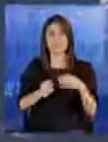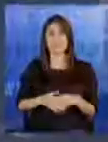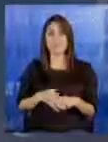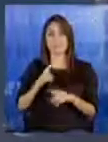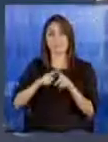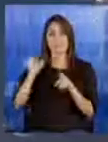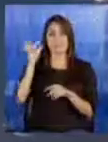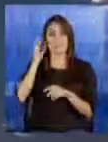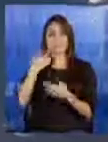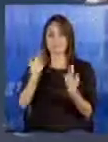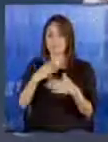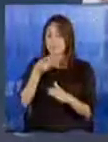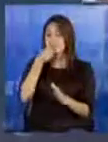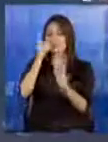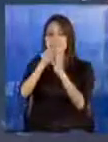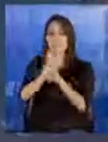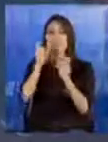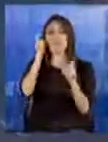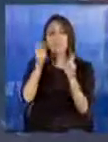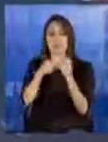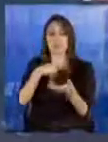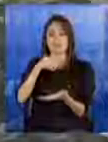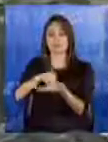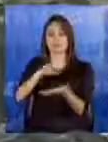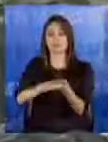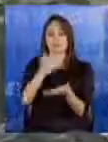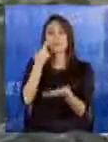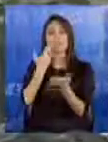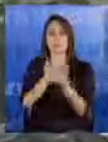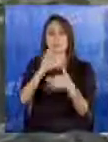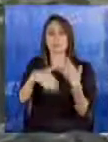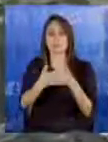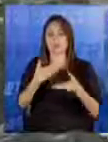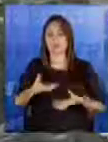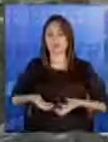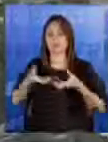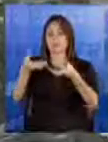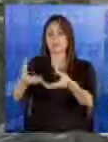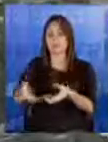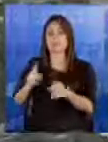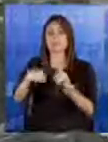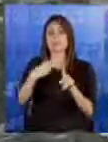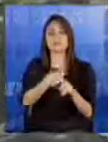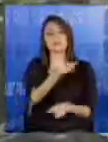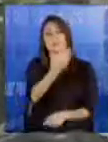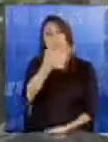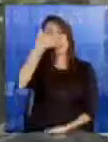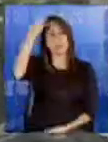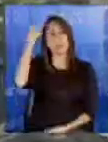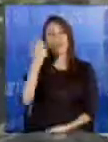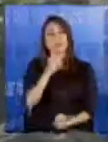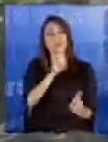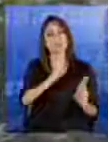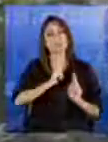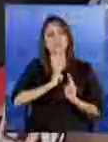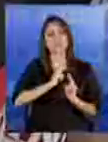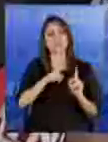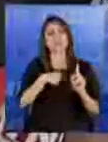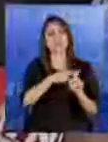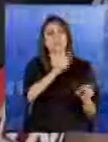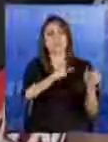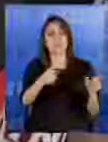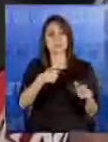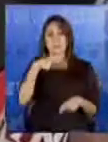María José Carrión ya están en manos de la Fiscalía. Galo Chiriboga dice que solicitará la declaración del alcalde de Quito, Mauricio Rodas, y de los implicados. Tengo